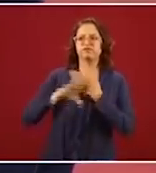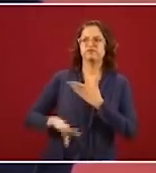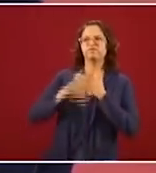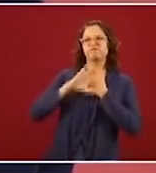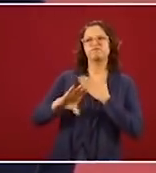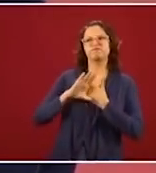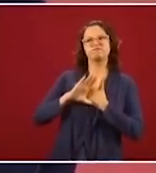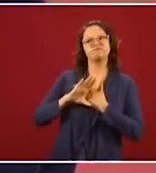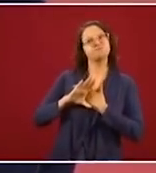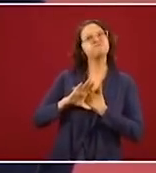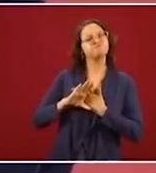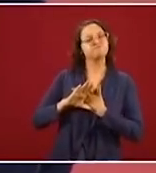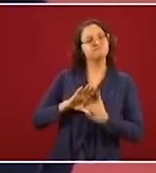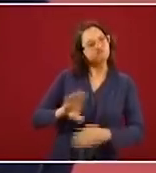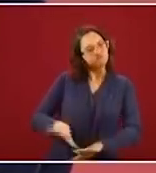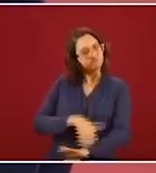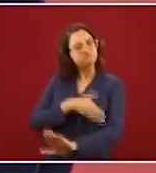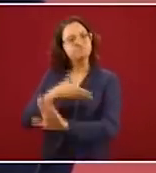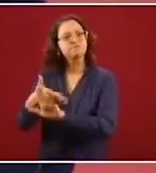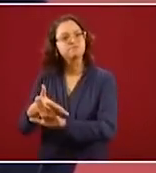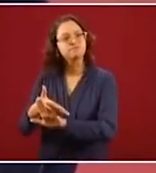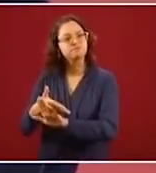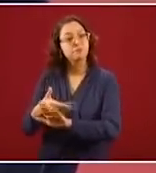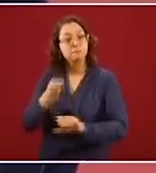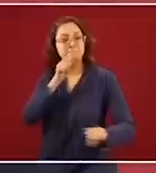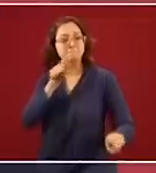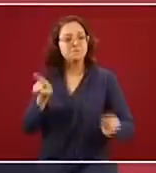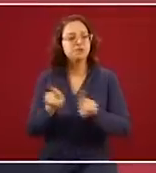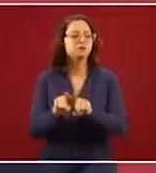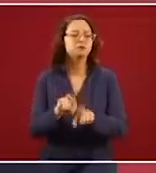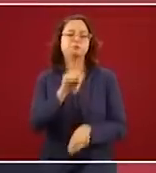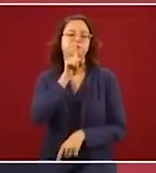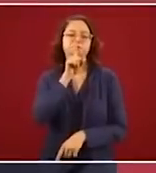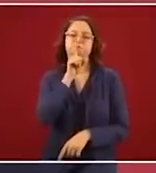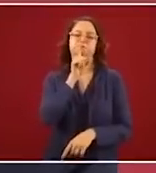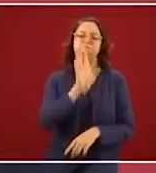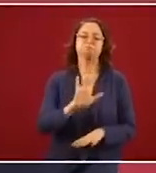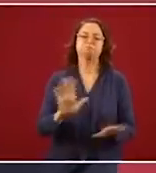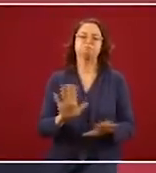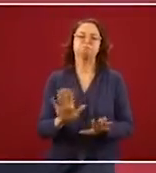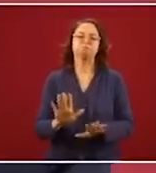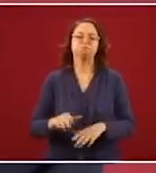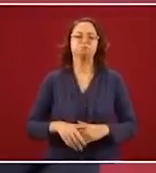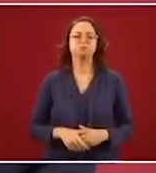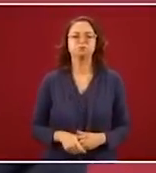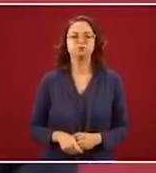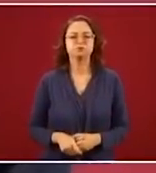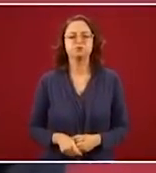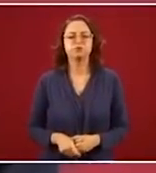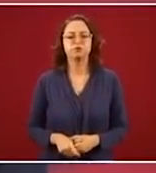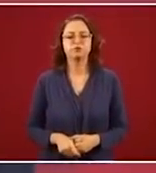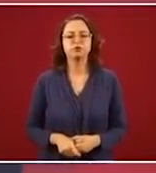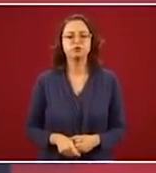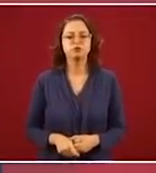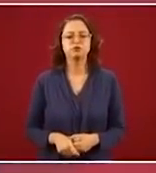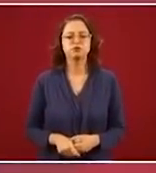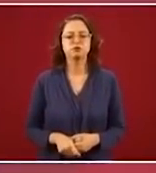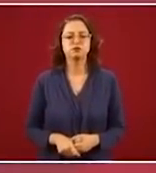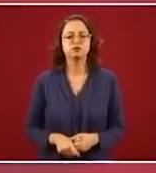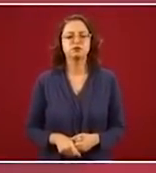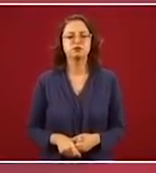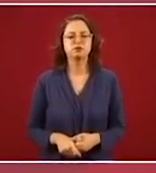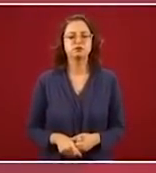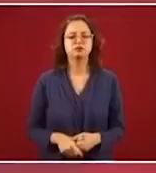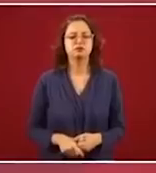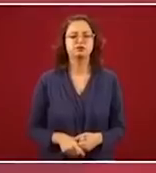responder con violencia, que eso es lo